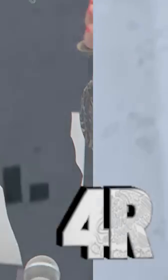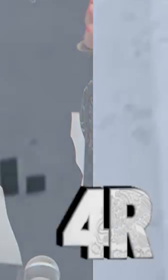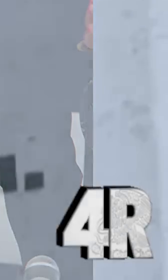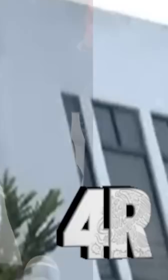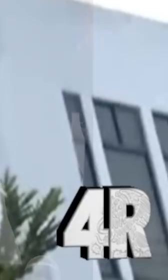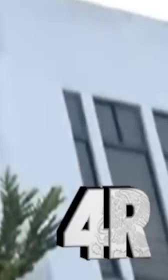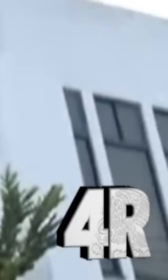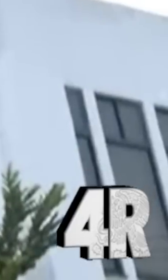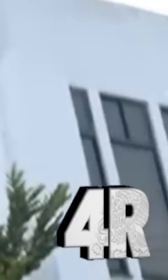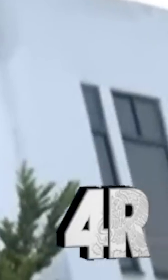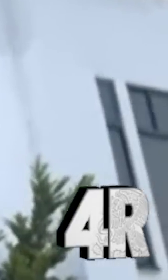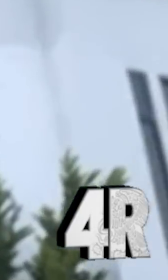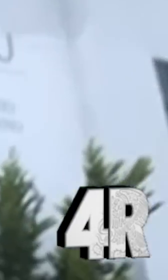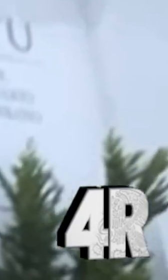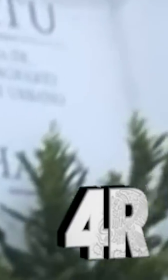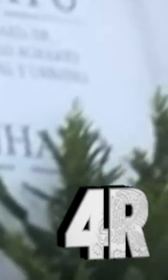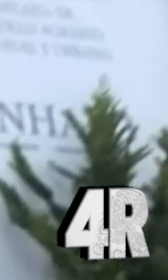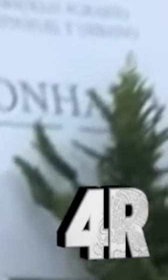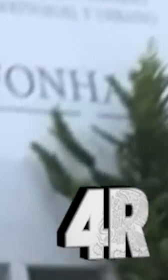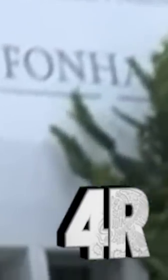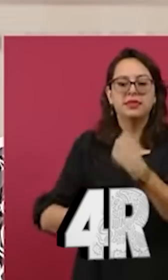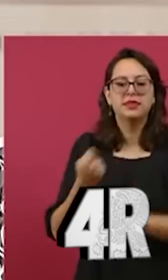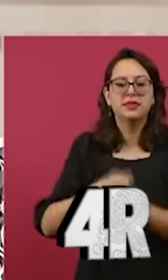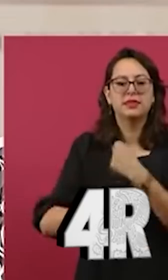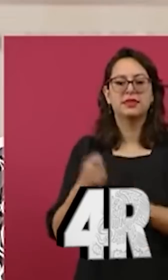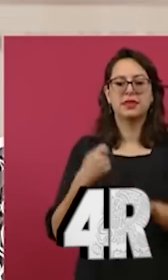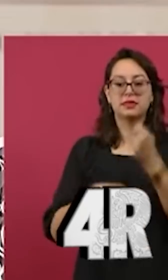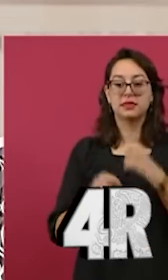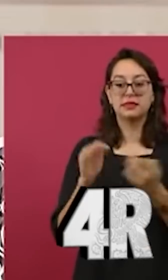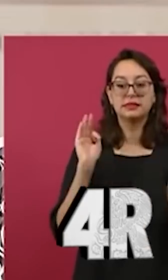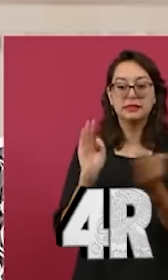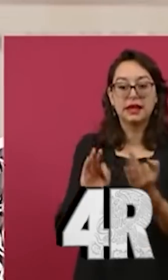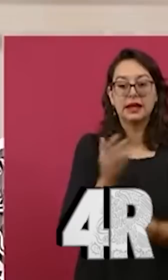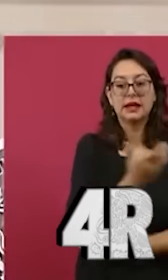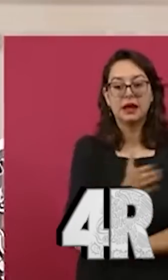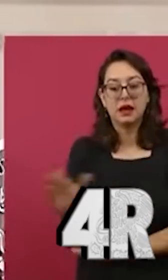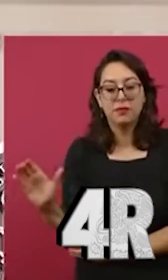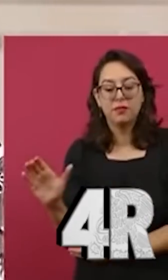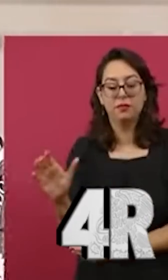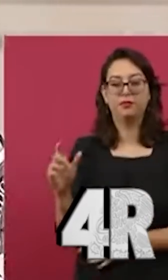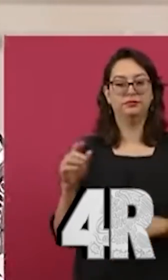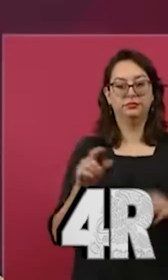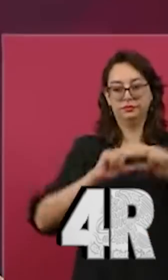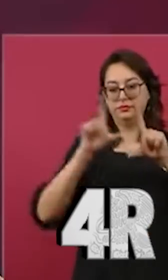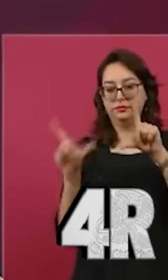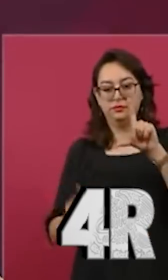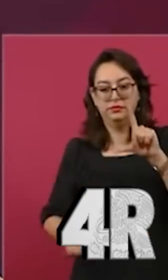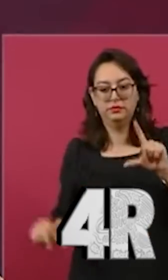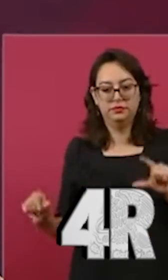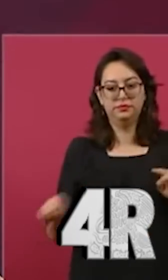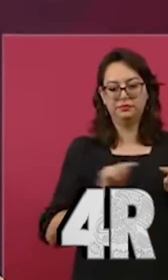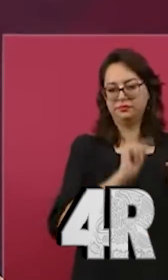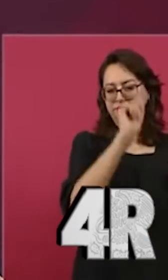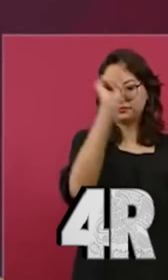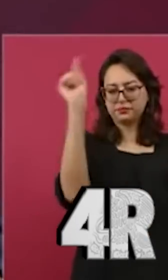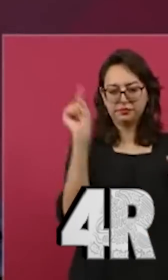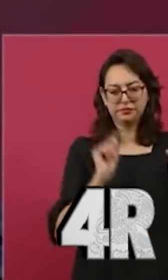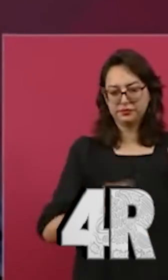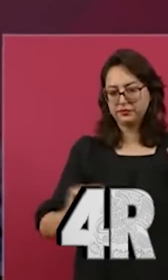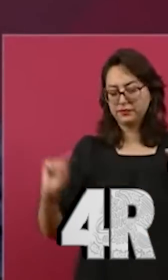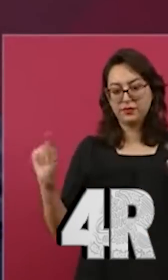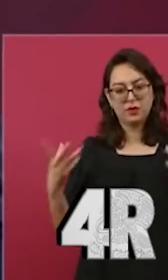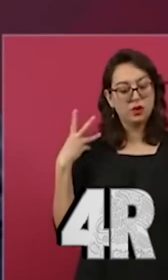diferencia de lo que ha pasado en gobiernos pasados donde no se investigaba donde no iban por los responsables y mucho menos